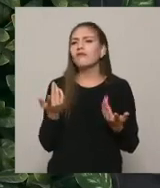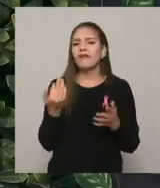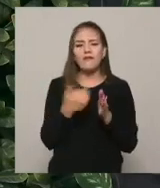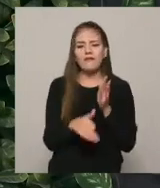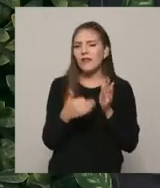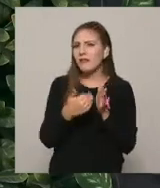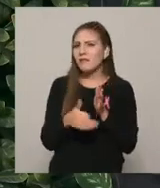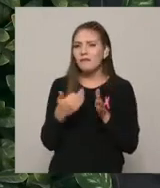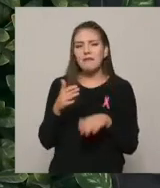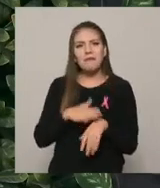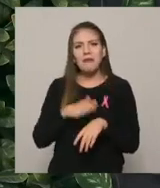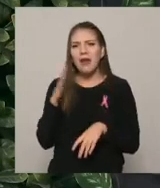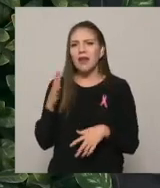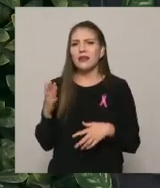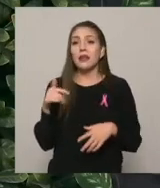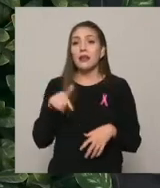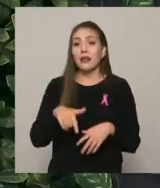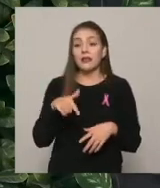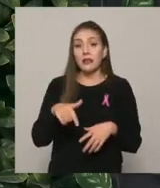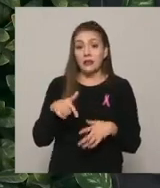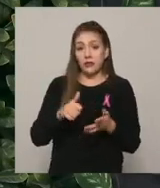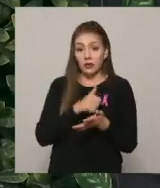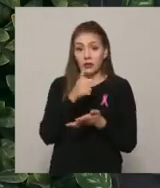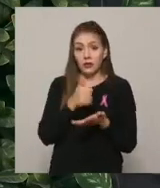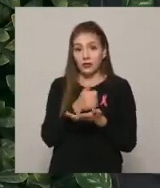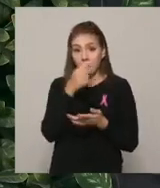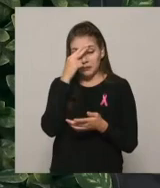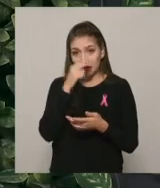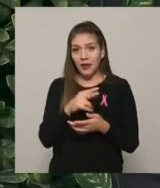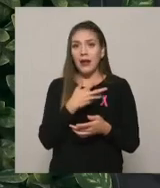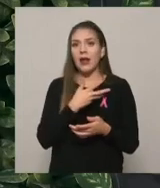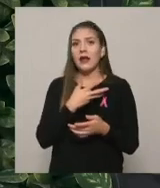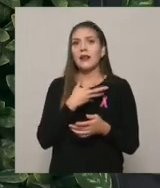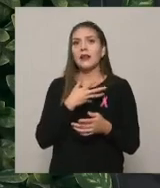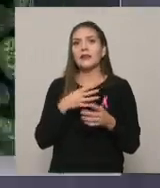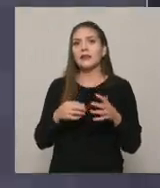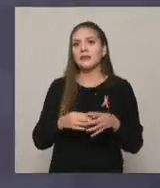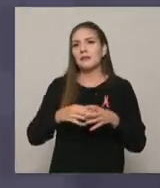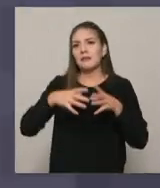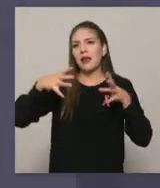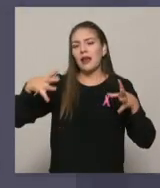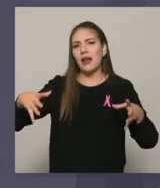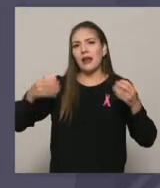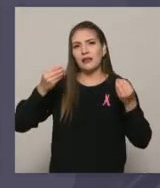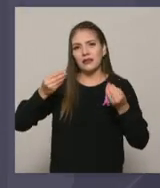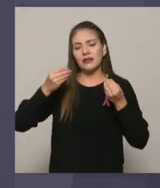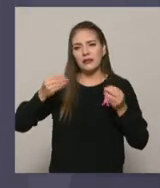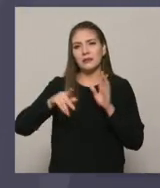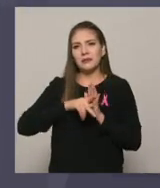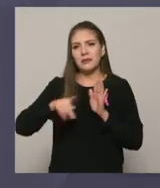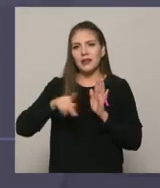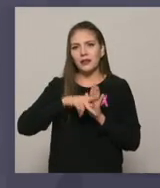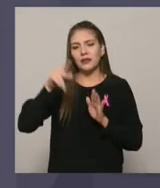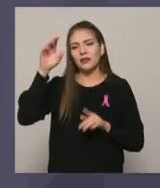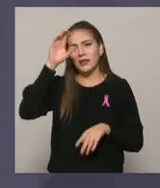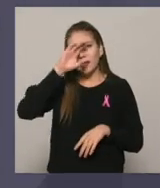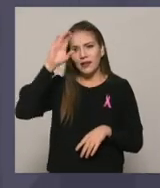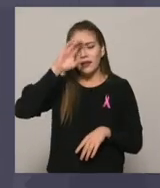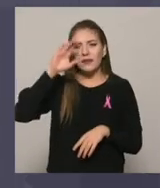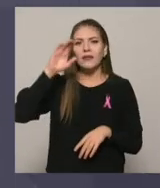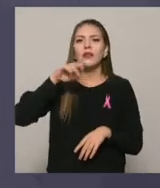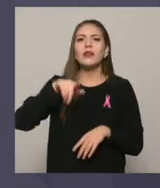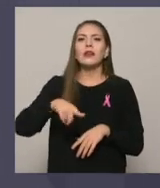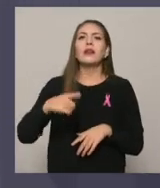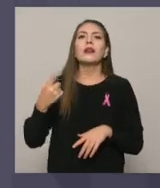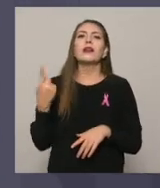de periodistas aislados. Aquí en la Ciudad de México, bueno, se concentra el mayor número de periodistas científicos, que para